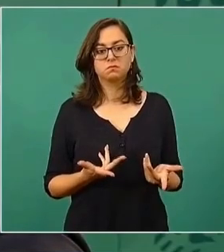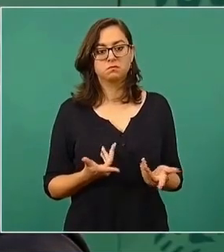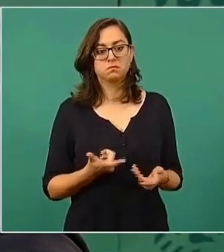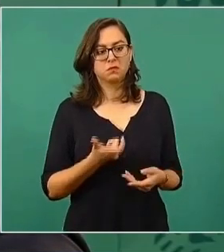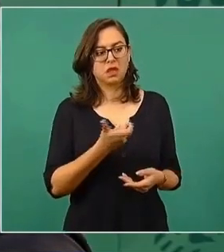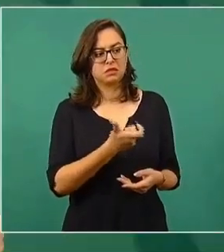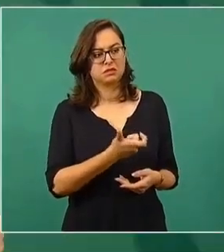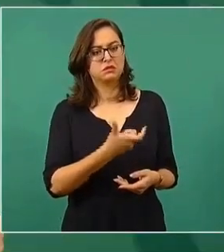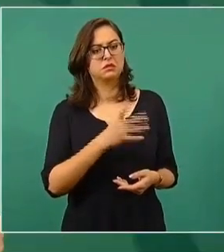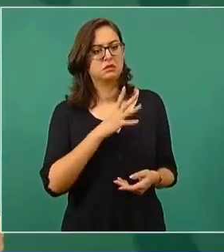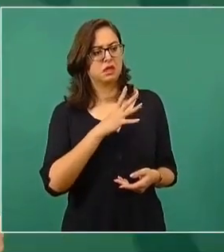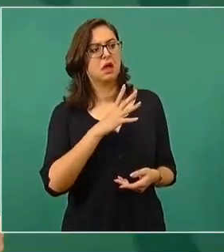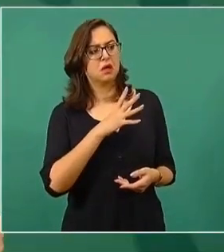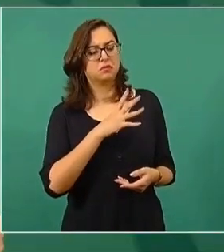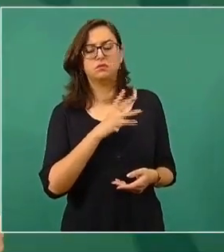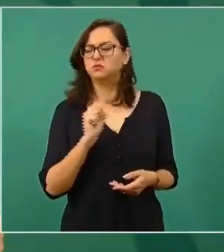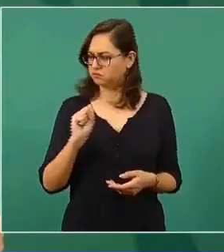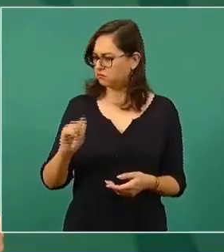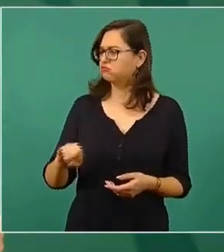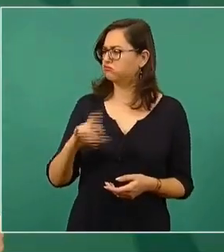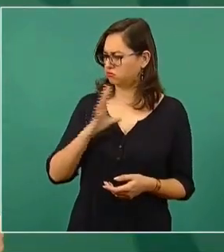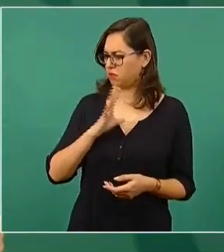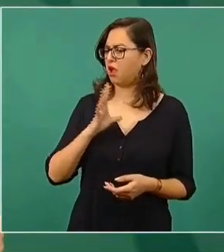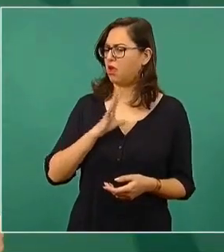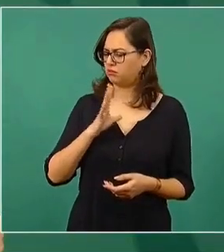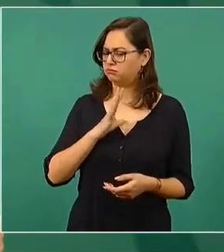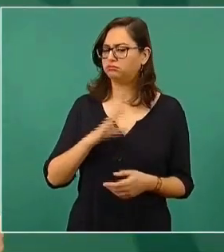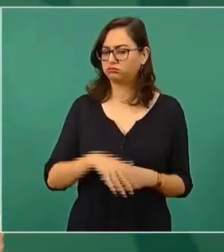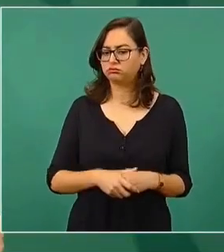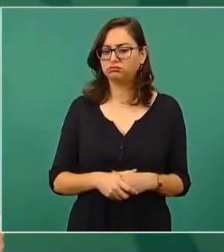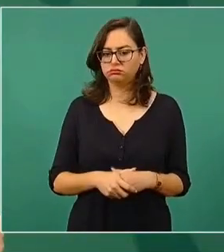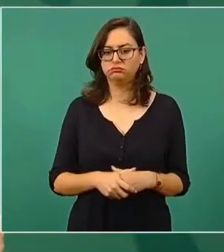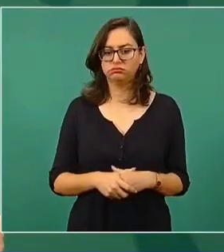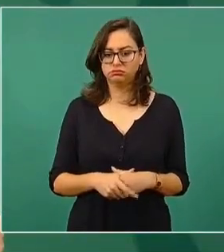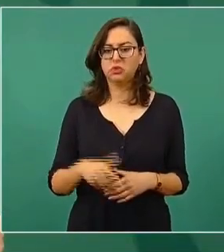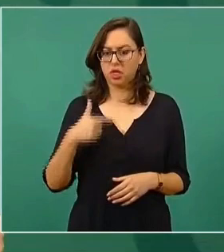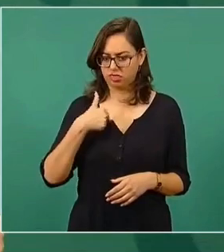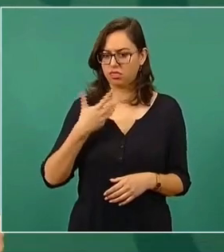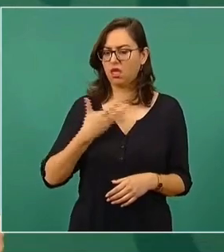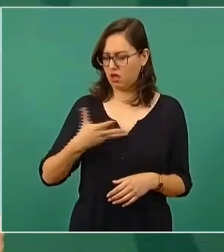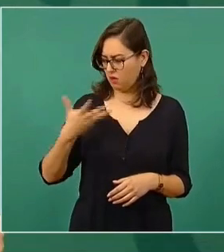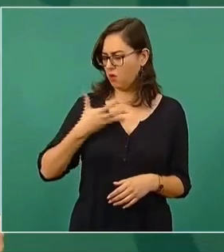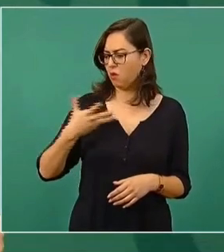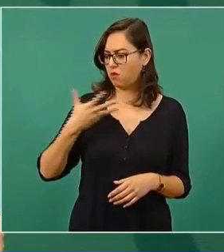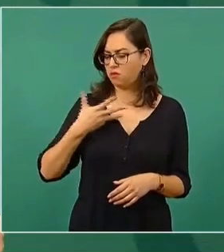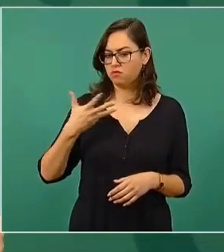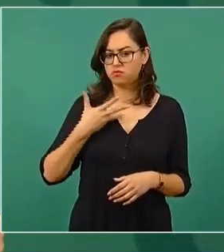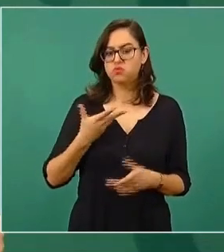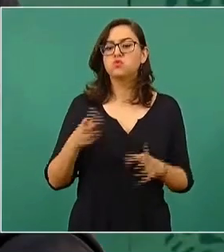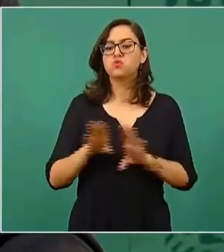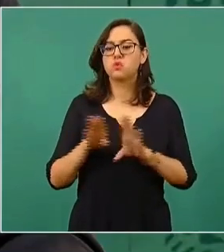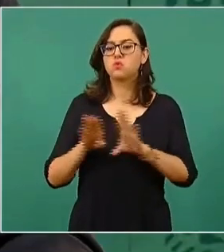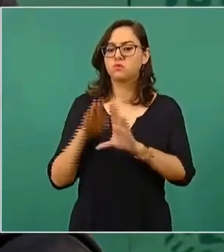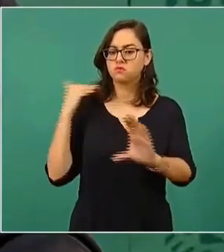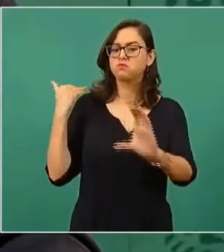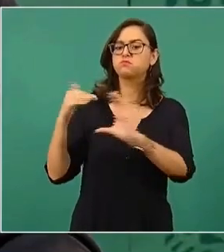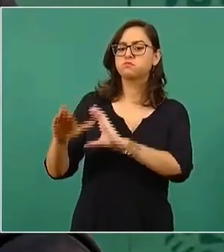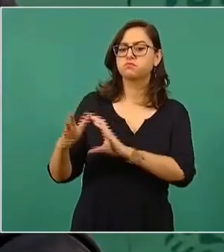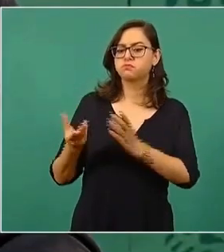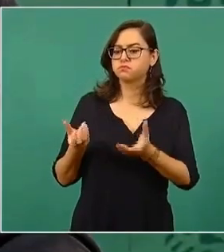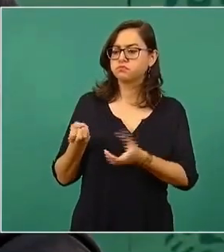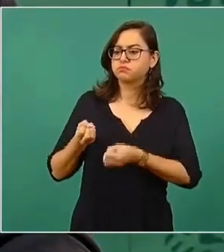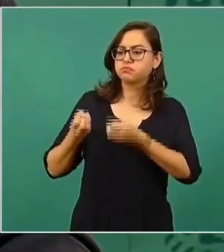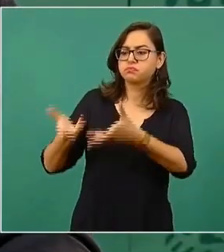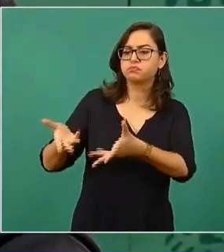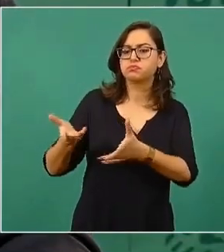tenía? Pues tanto. Sí, yo la tengo. ¿Cómo se la mando?